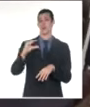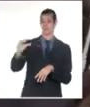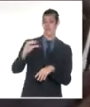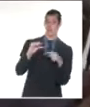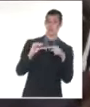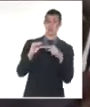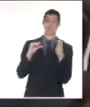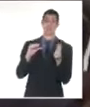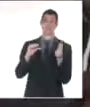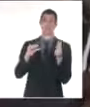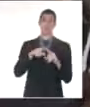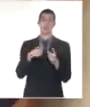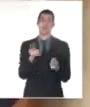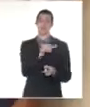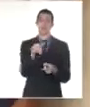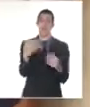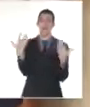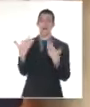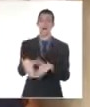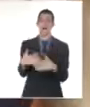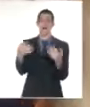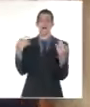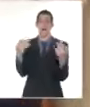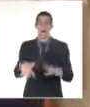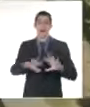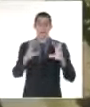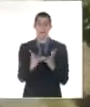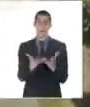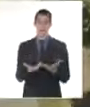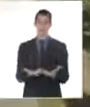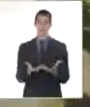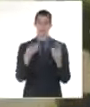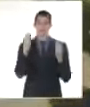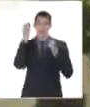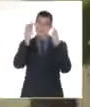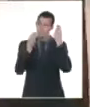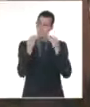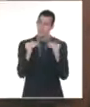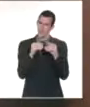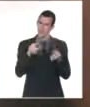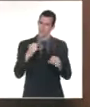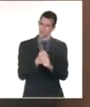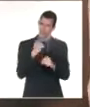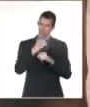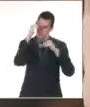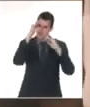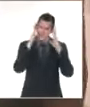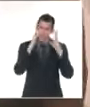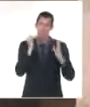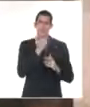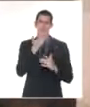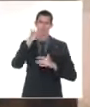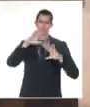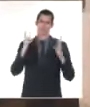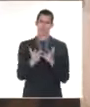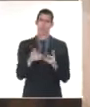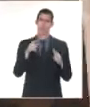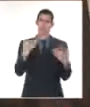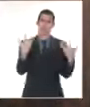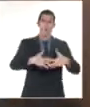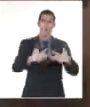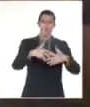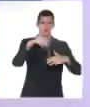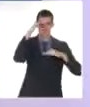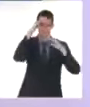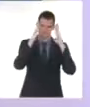Igualmente señaló que el 1 de mayo tendrá como lema a la patria, manos y corazón, para ratificar las razones que propiciaron el